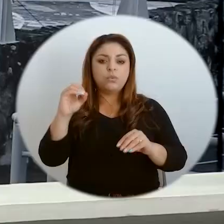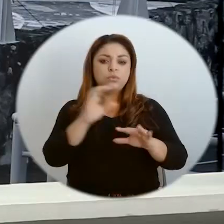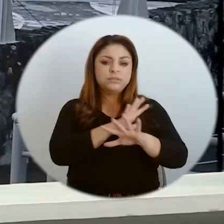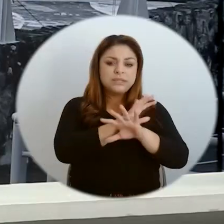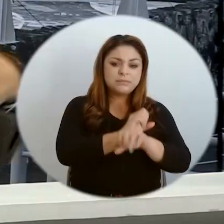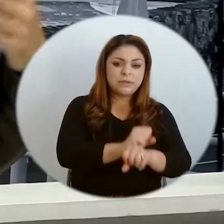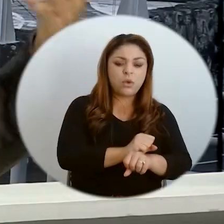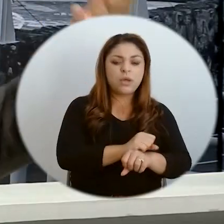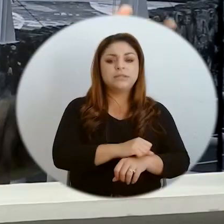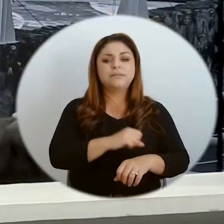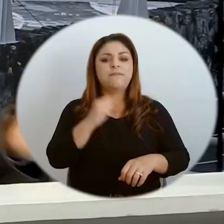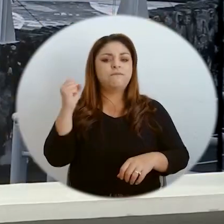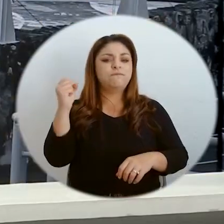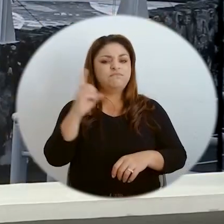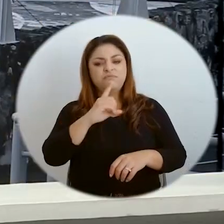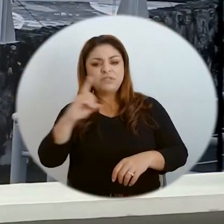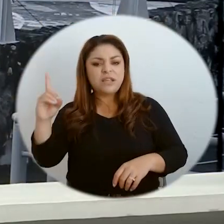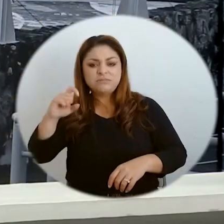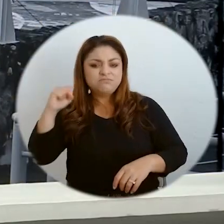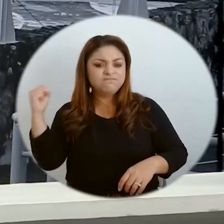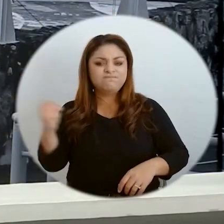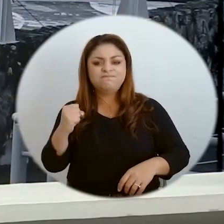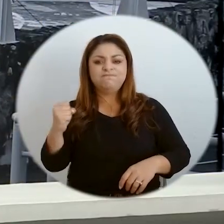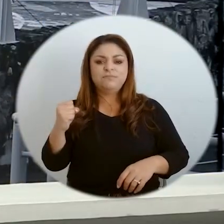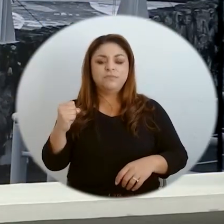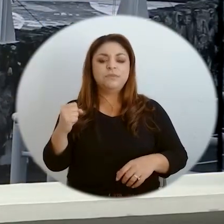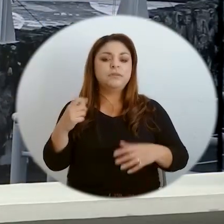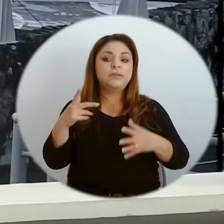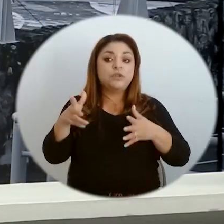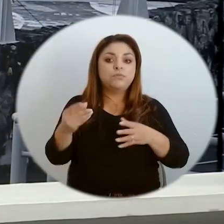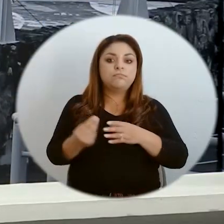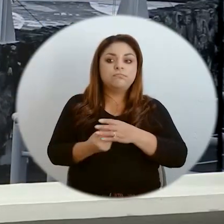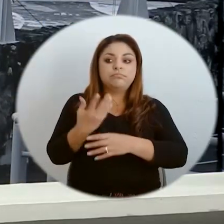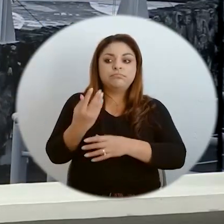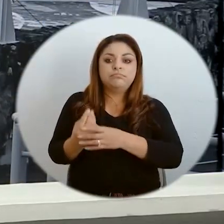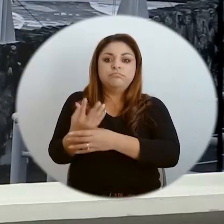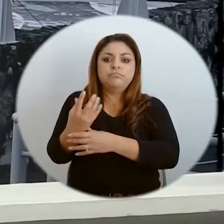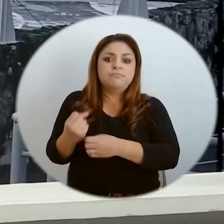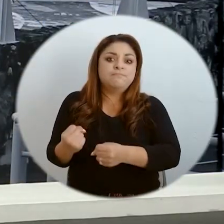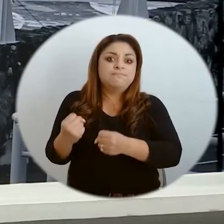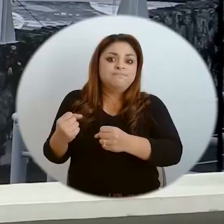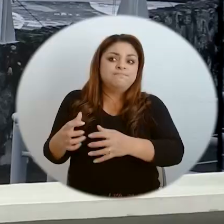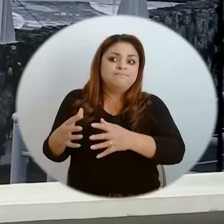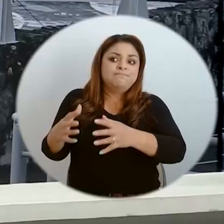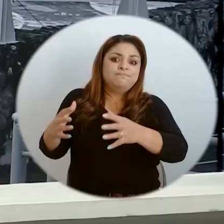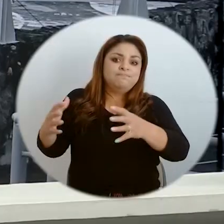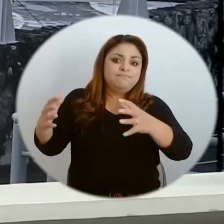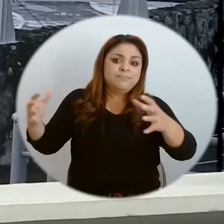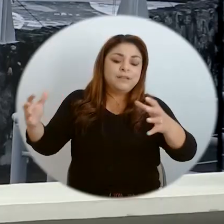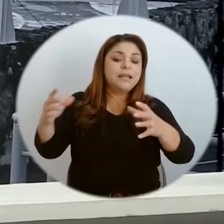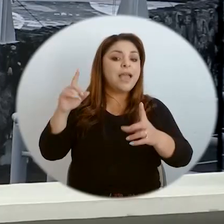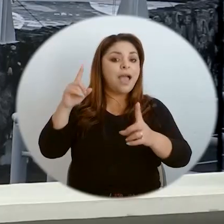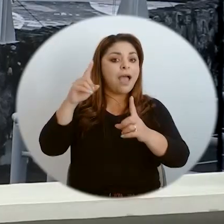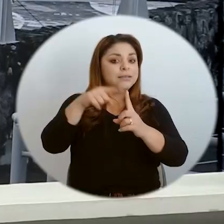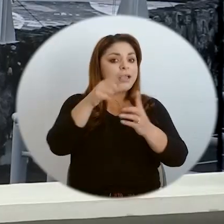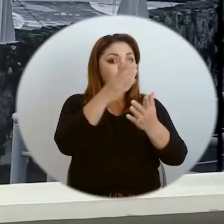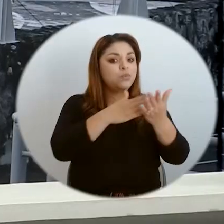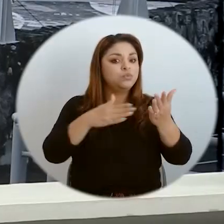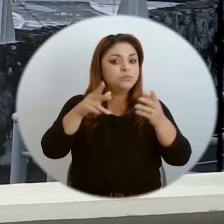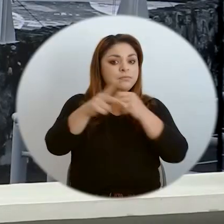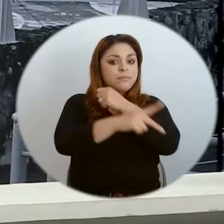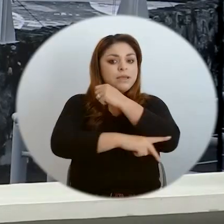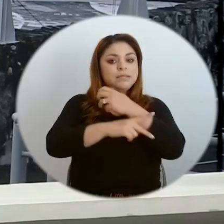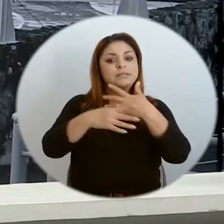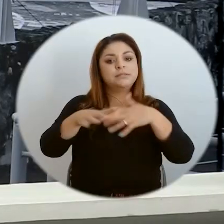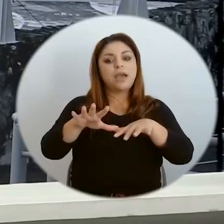movimientos neoconservadores o de nueva derecha o de extremas derechas han emergido con más fuerza, y algunos han llegado incluso